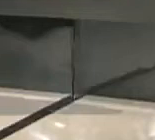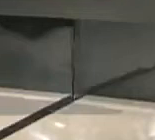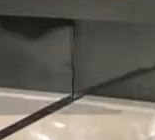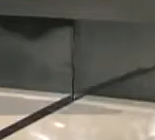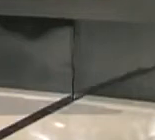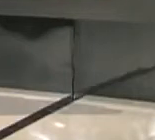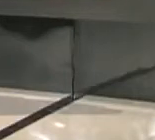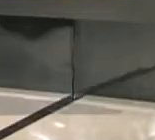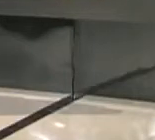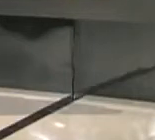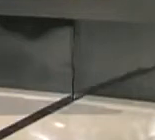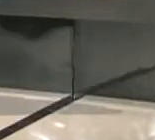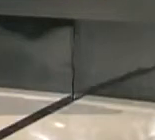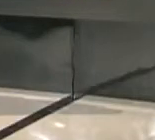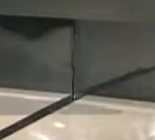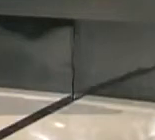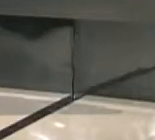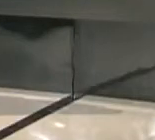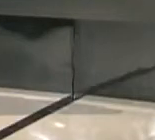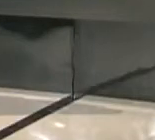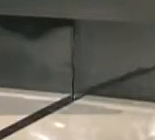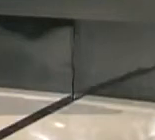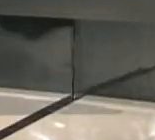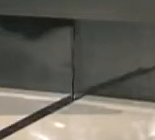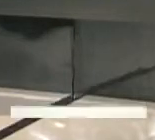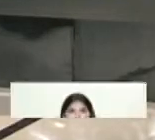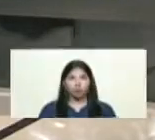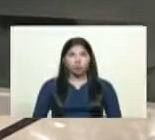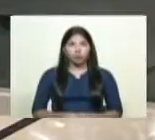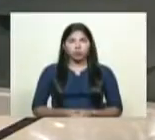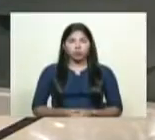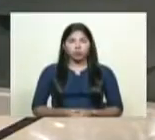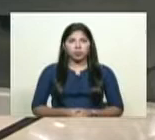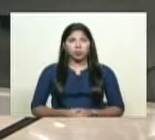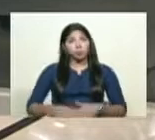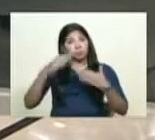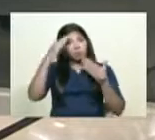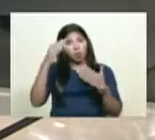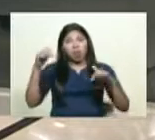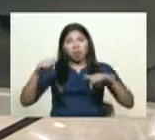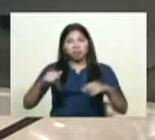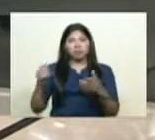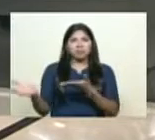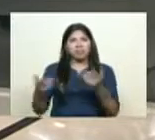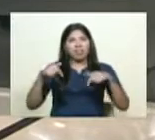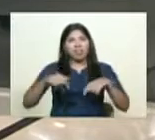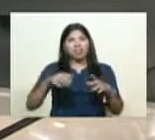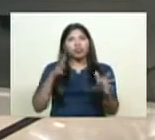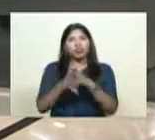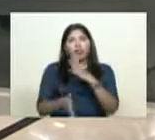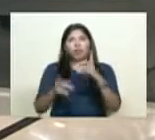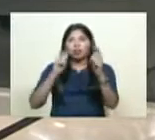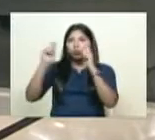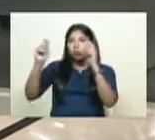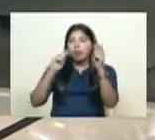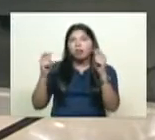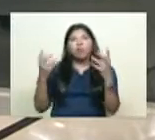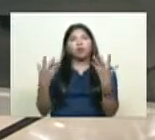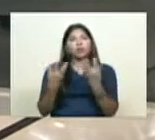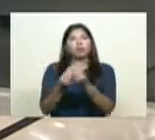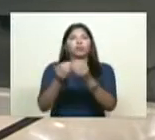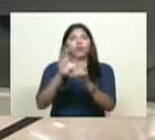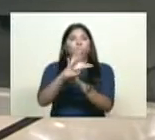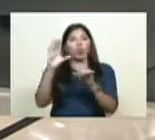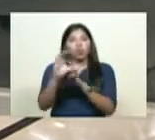Hola, ¿qué tal? Muy buenas tardes, 3 y 13 minutos de la tarde. Bienvenidos a este viernes de Cultura y Turismo, esta franja cultural y turística